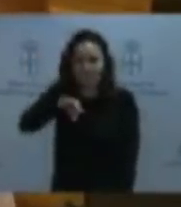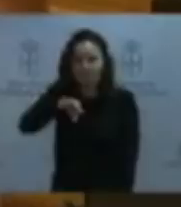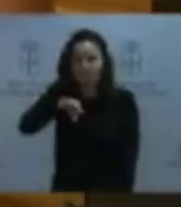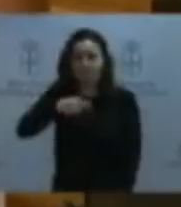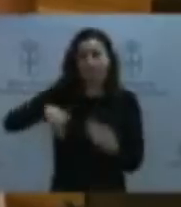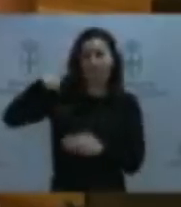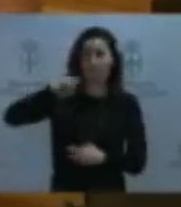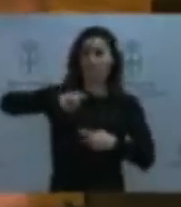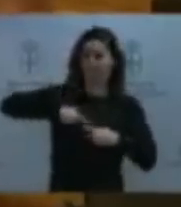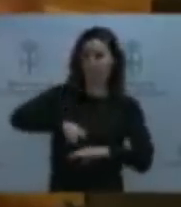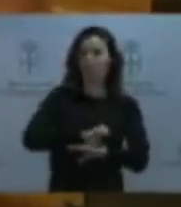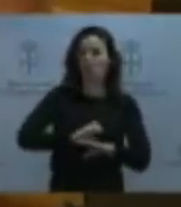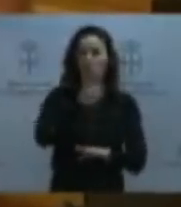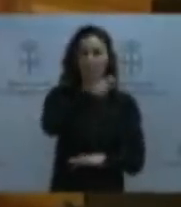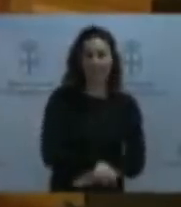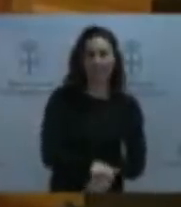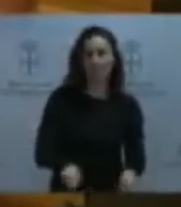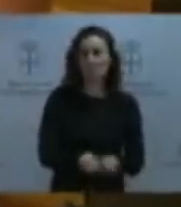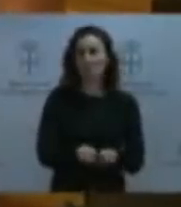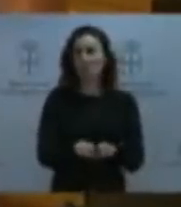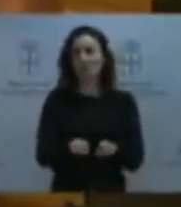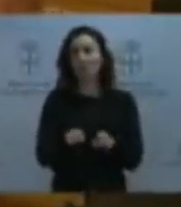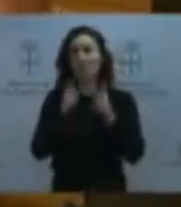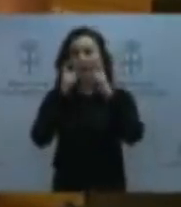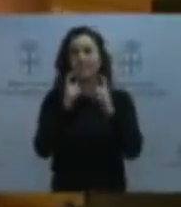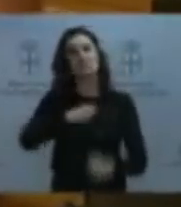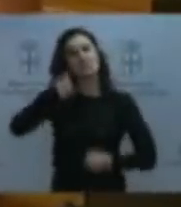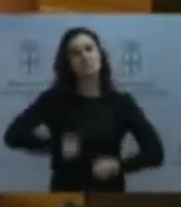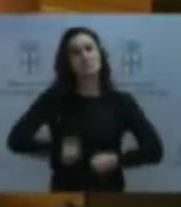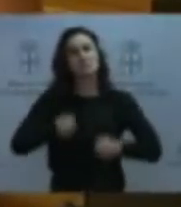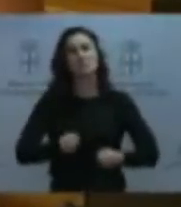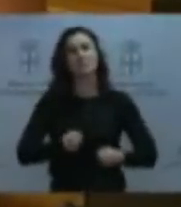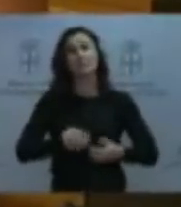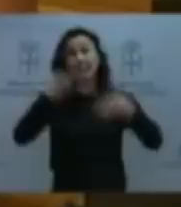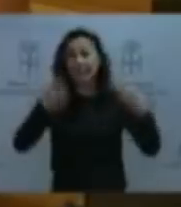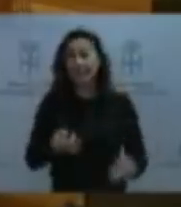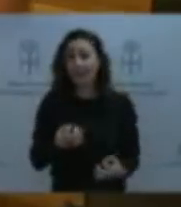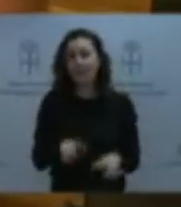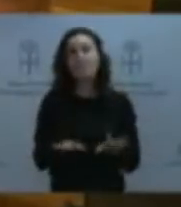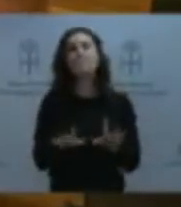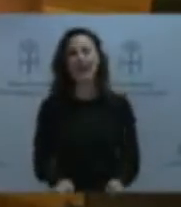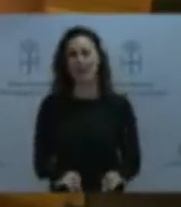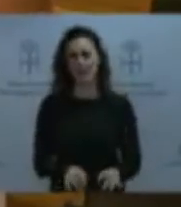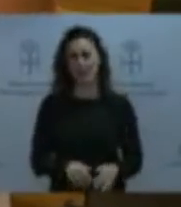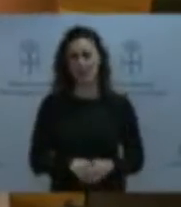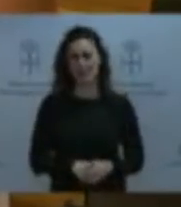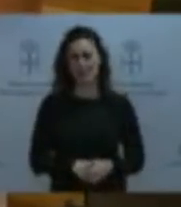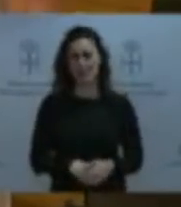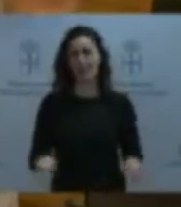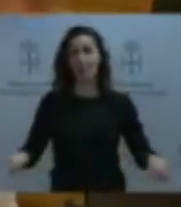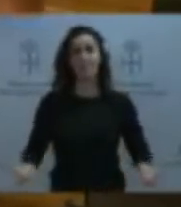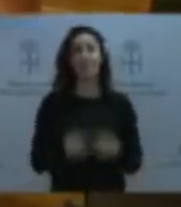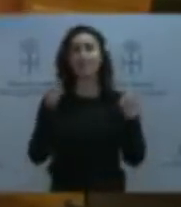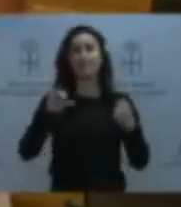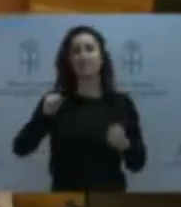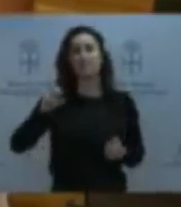pared, pues no le valió de mucho. Desista la intención de desarmar el SAC, porque es lo que pretende con esta maniobra, entre